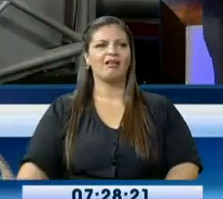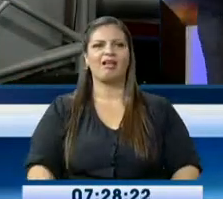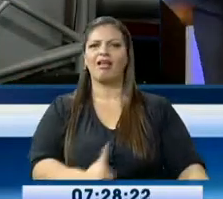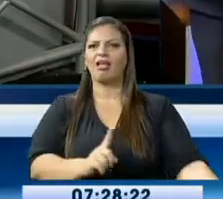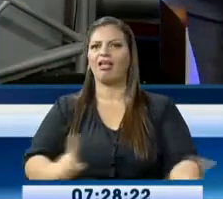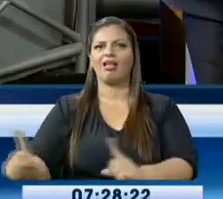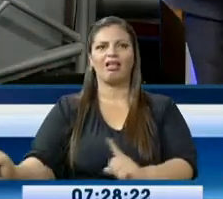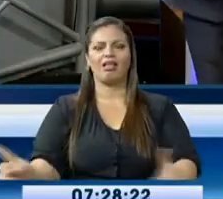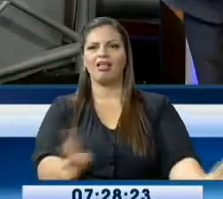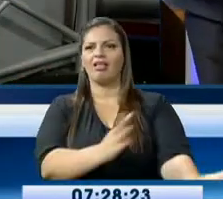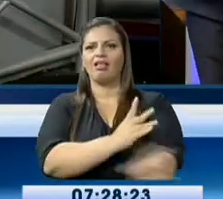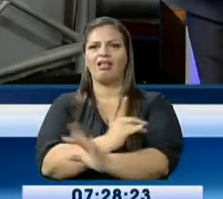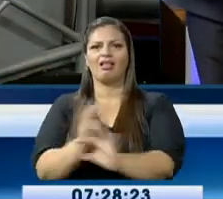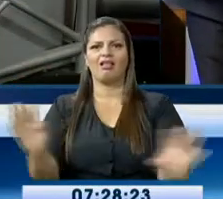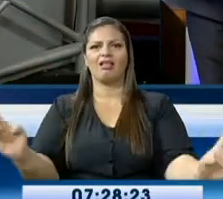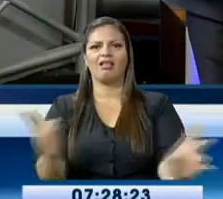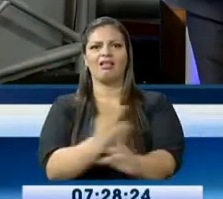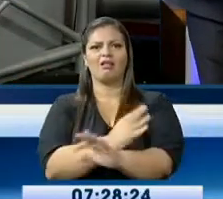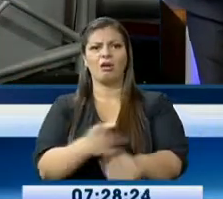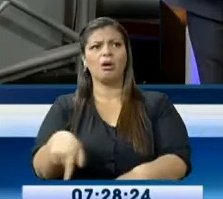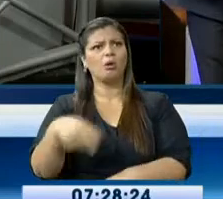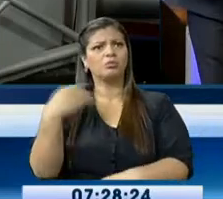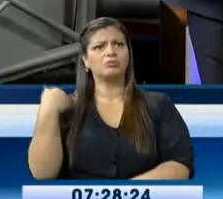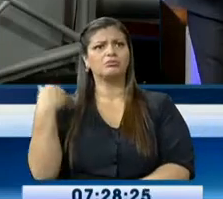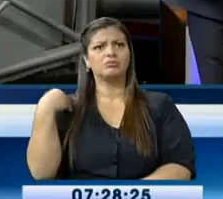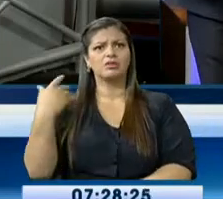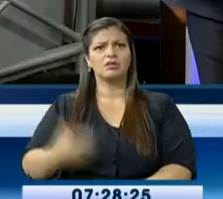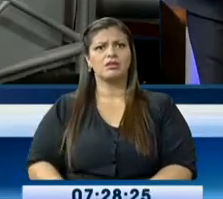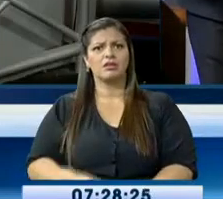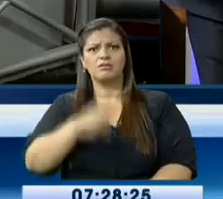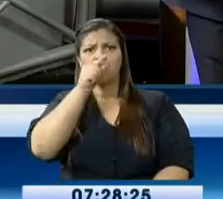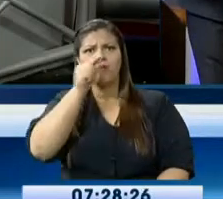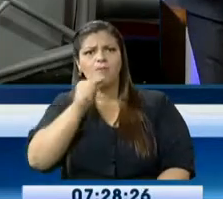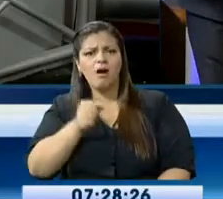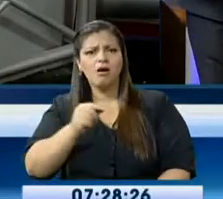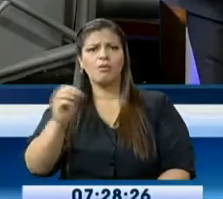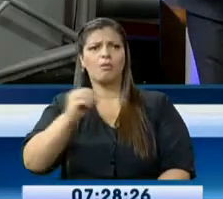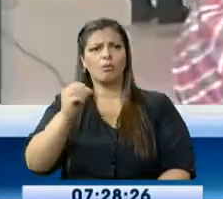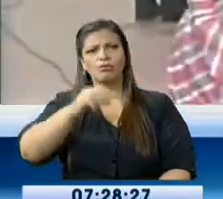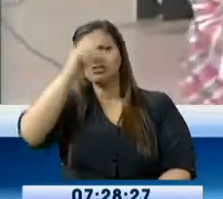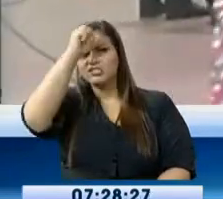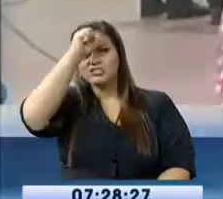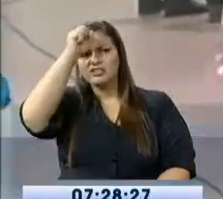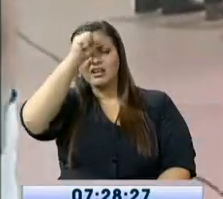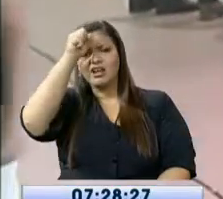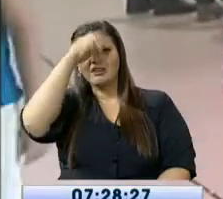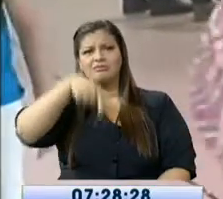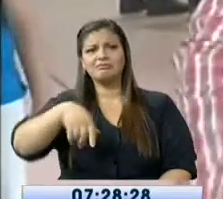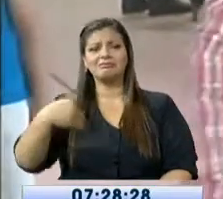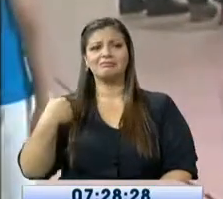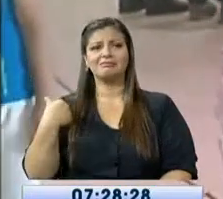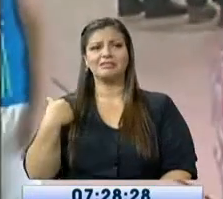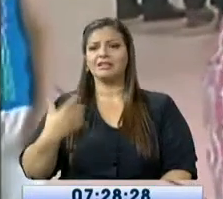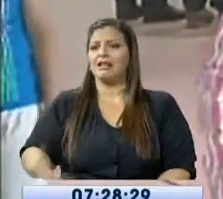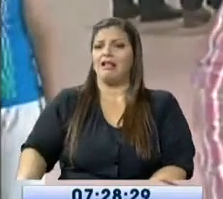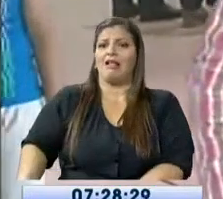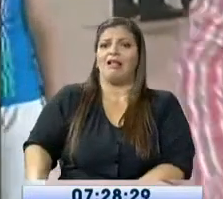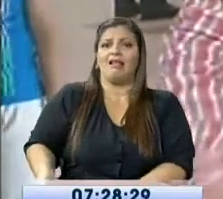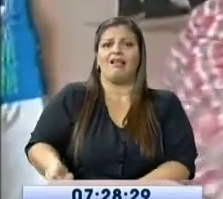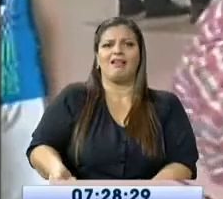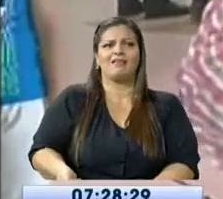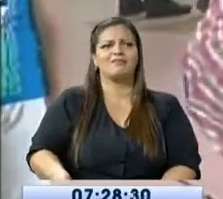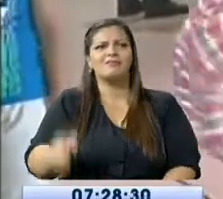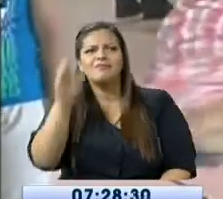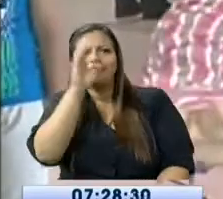pavo, perdón, con su pierna de chancho, con su pavo congelado, apurados buscando ese pasaje para acudir a su lugar de destino,